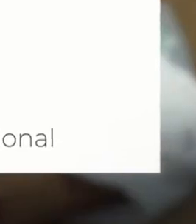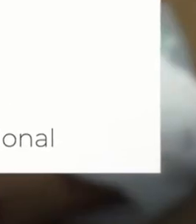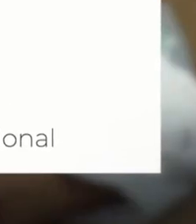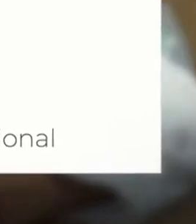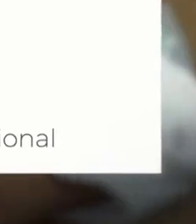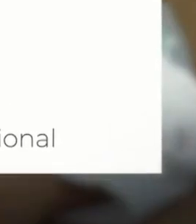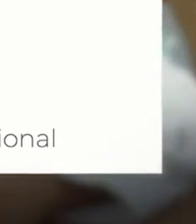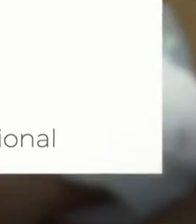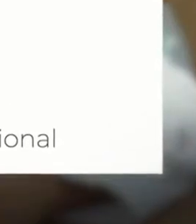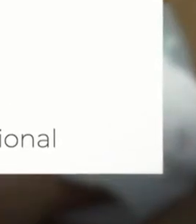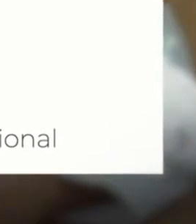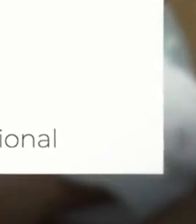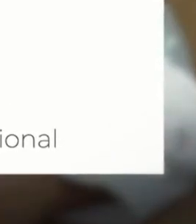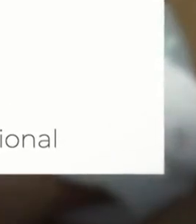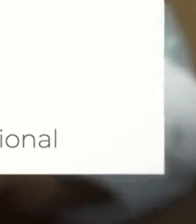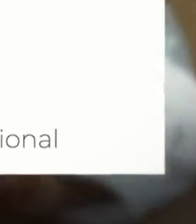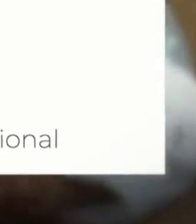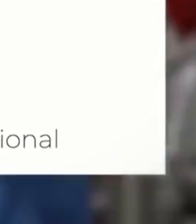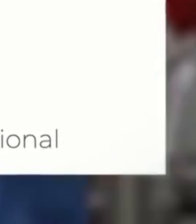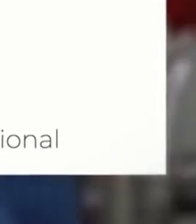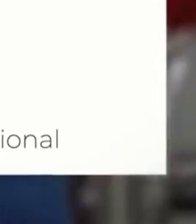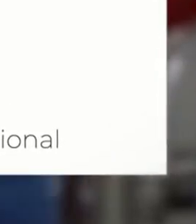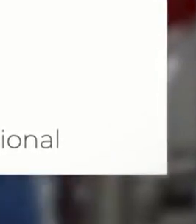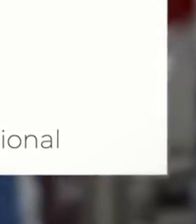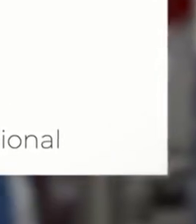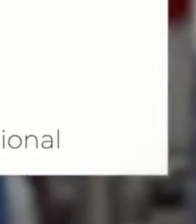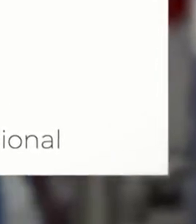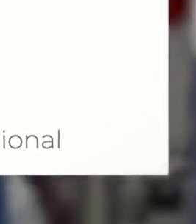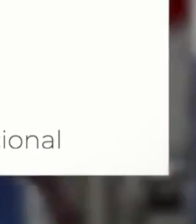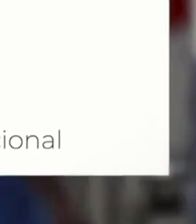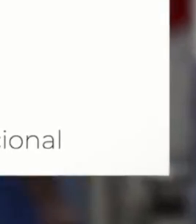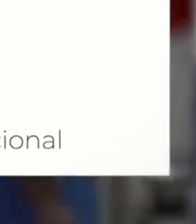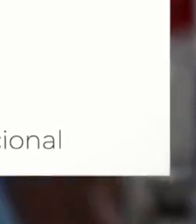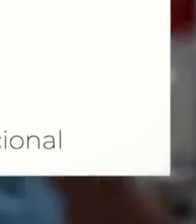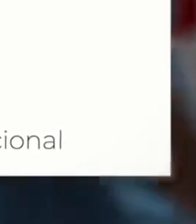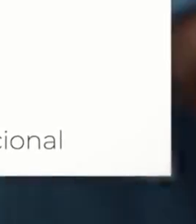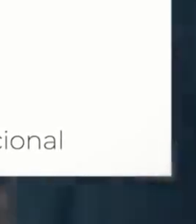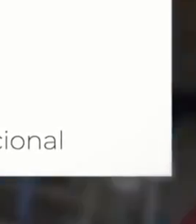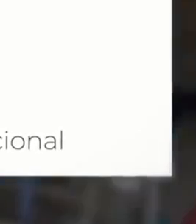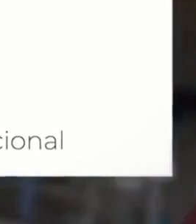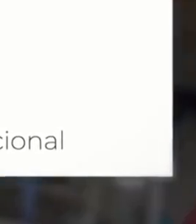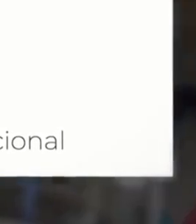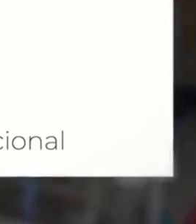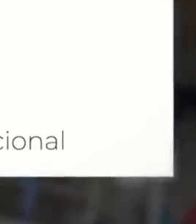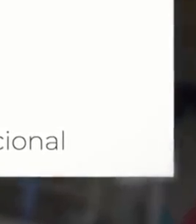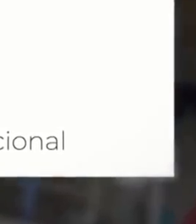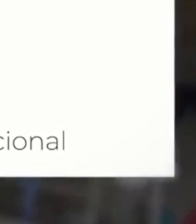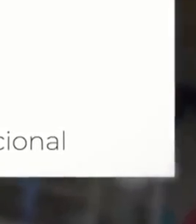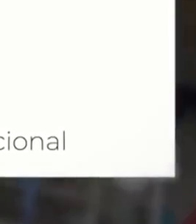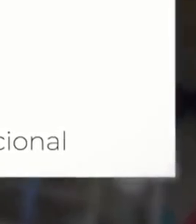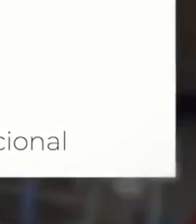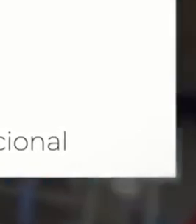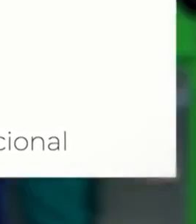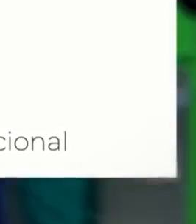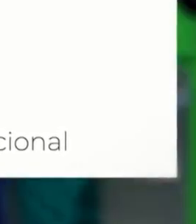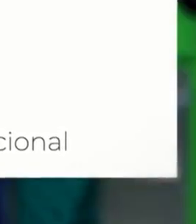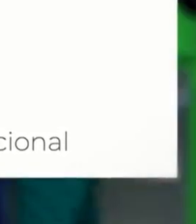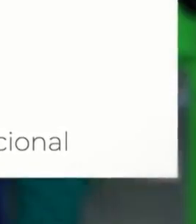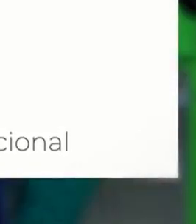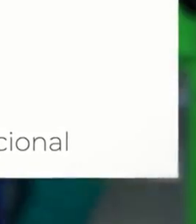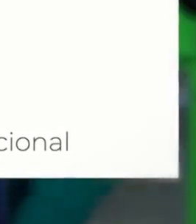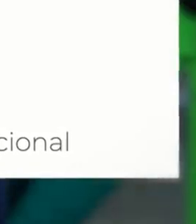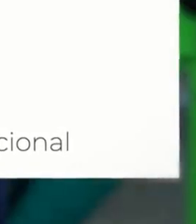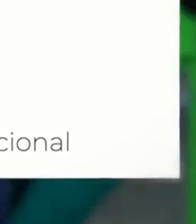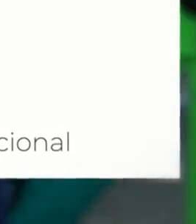ocupación de camas generales para pacientes con COVID-19 en el país era de 5% y las de camas con ventilador solo